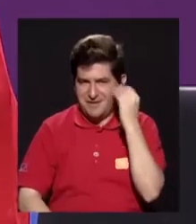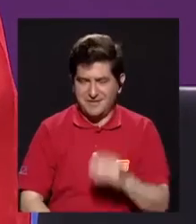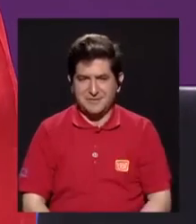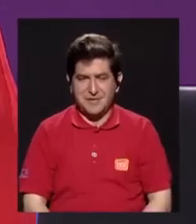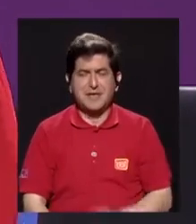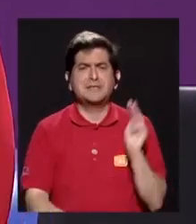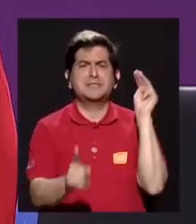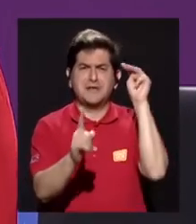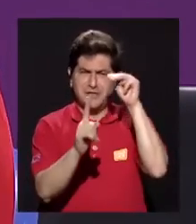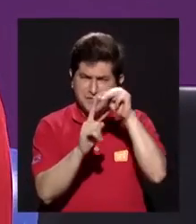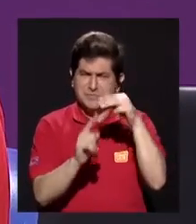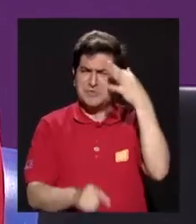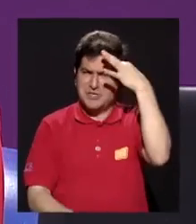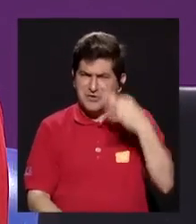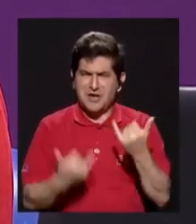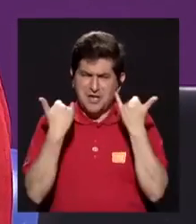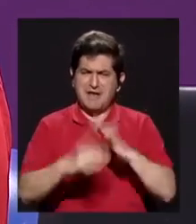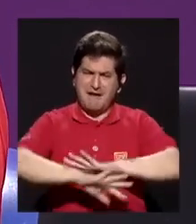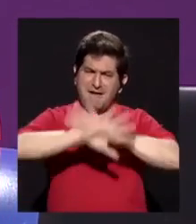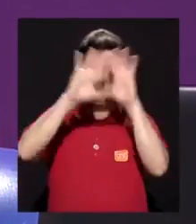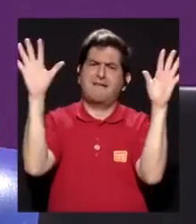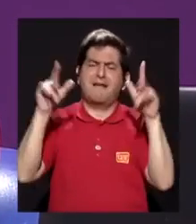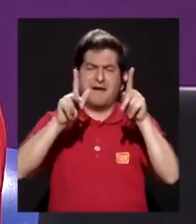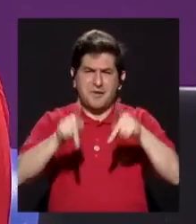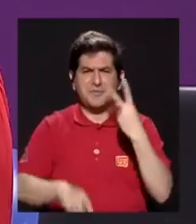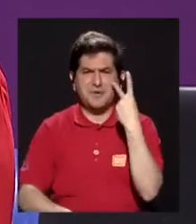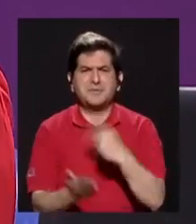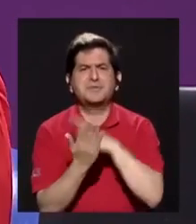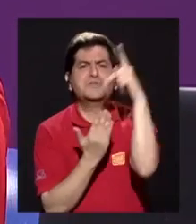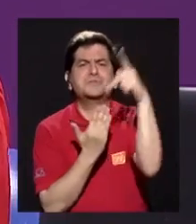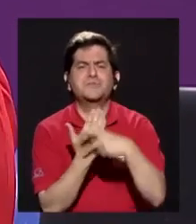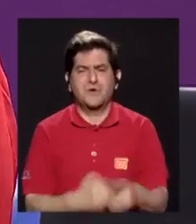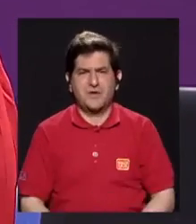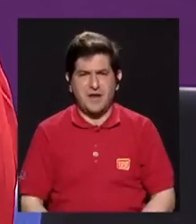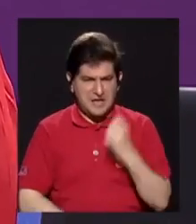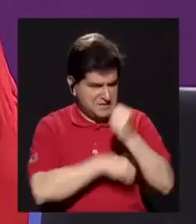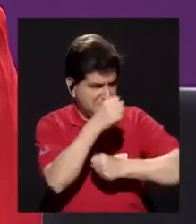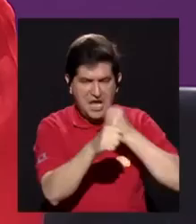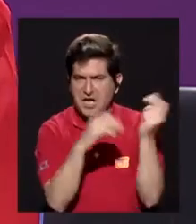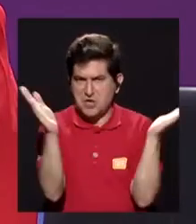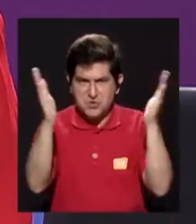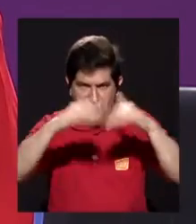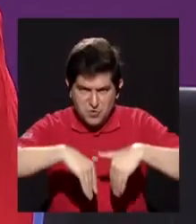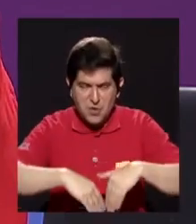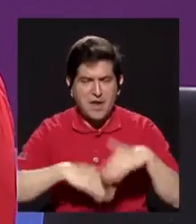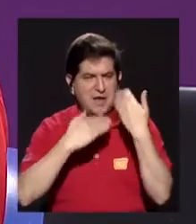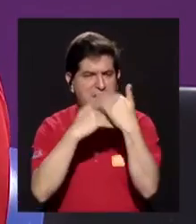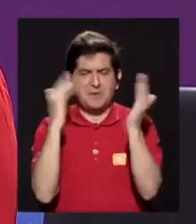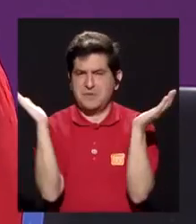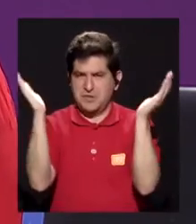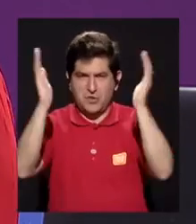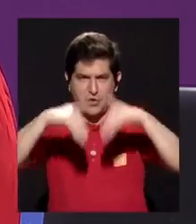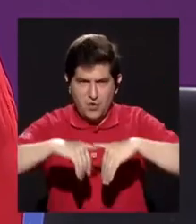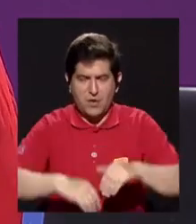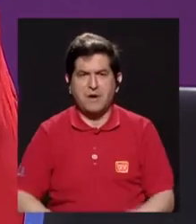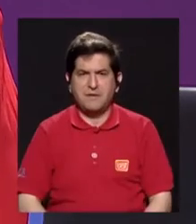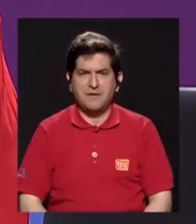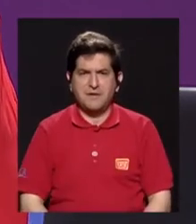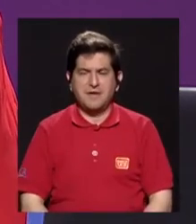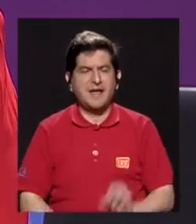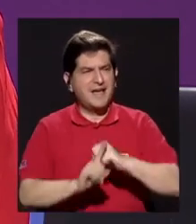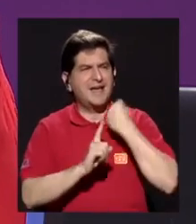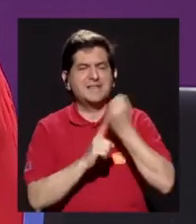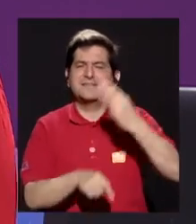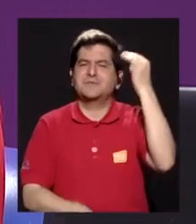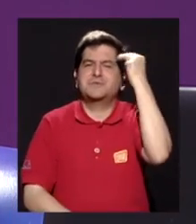ese mensaje, pero que creo que queda claro el mensaje para quienes nos vieron, de que no hay edad, ¿verdad? De que no hay límites, de que mucho es una cosa